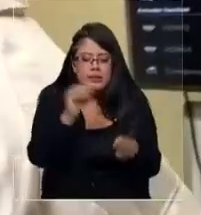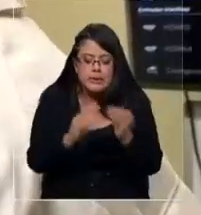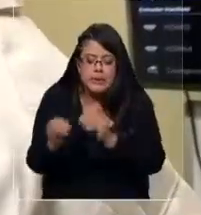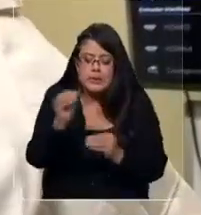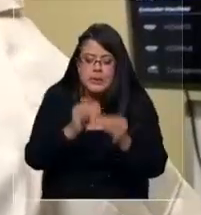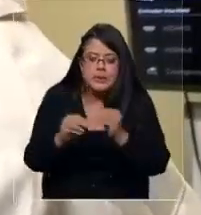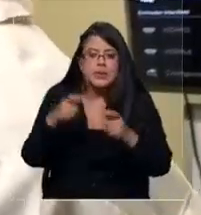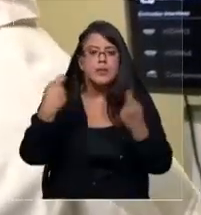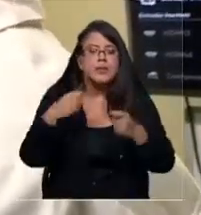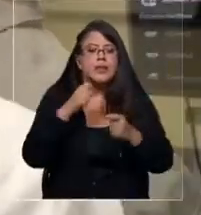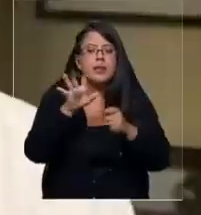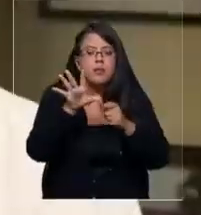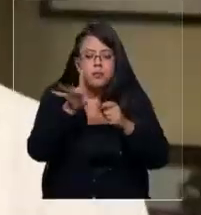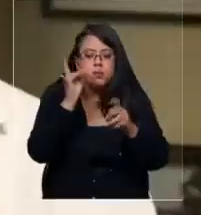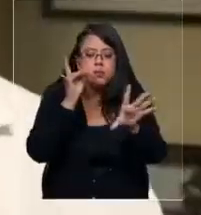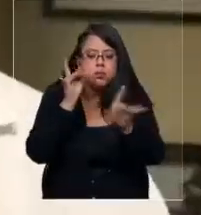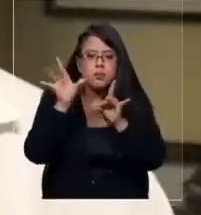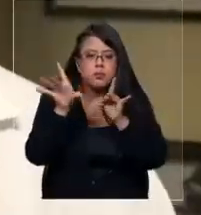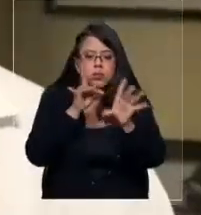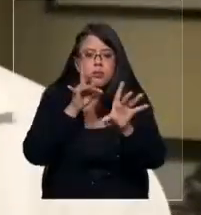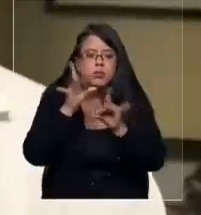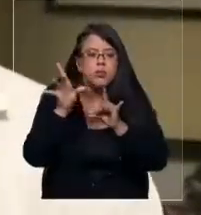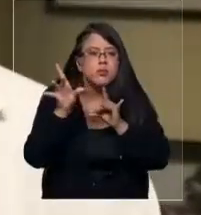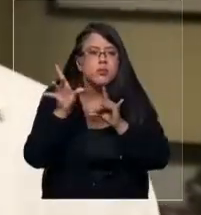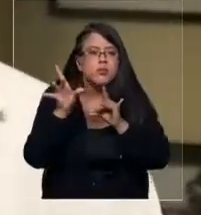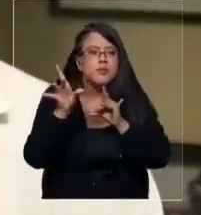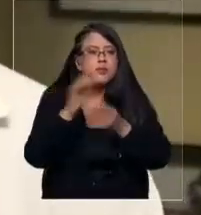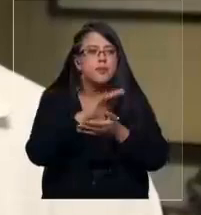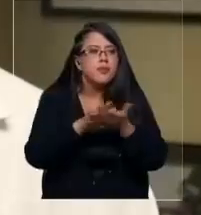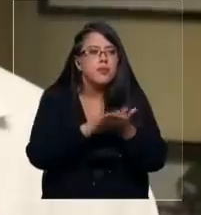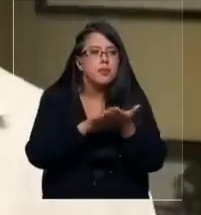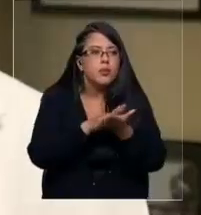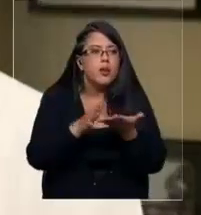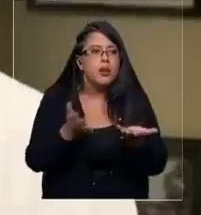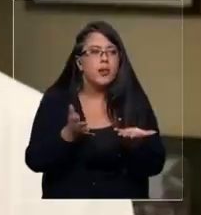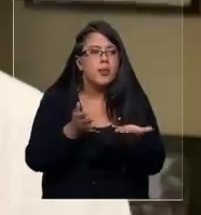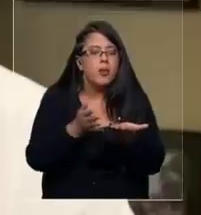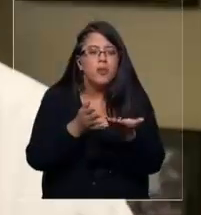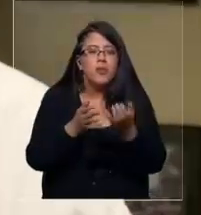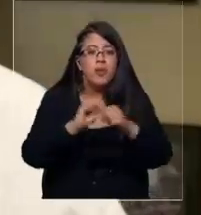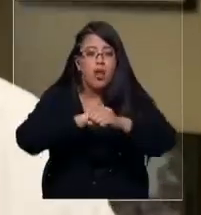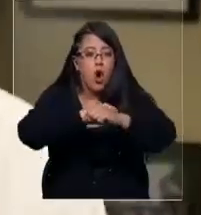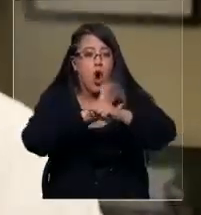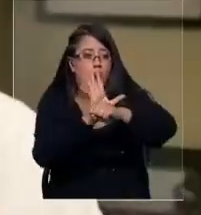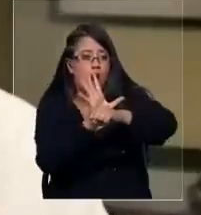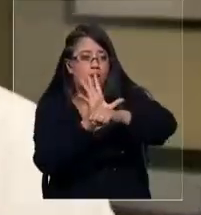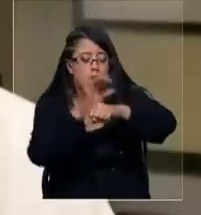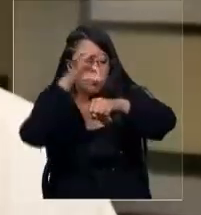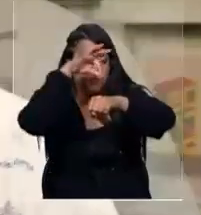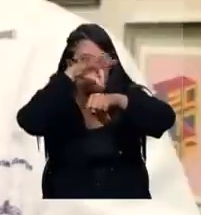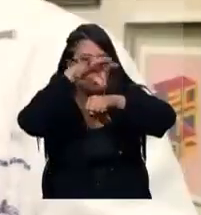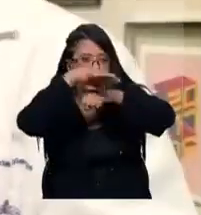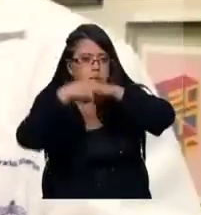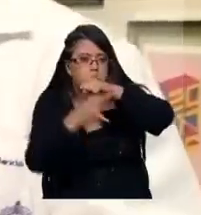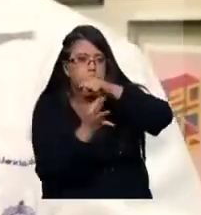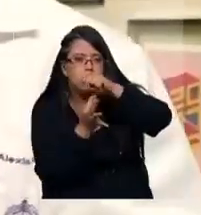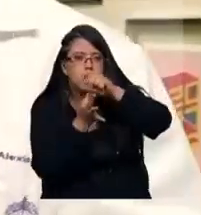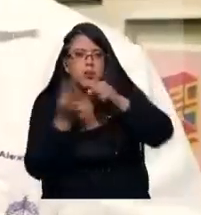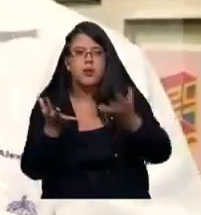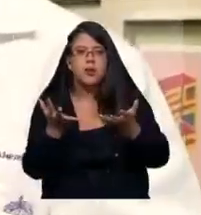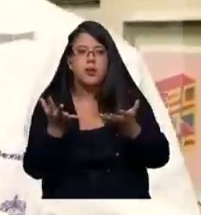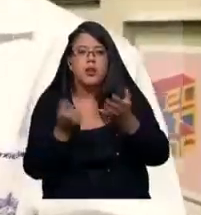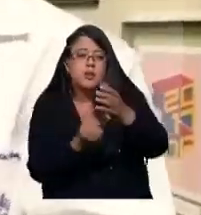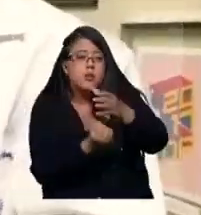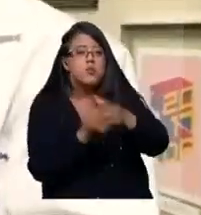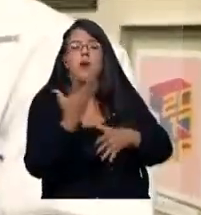que identificar aquellas zonas o elementos de este virus nuevo, que es el coronavirus,